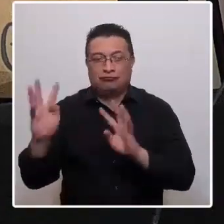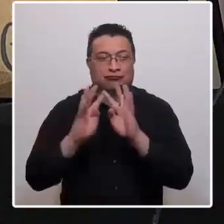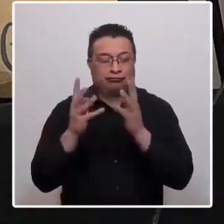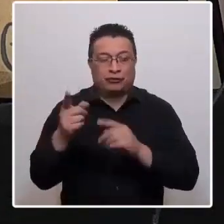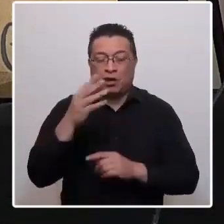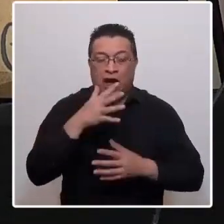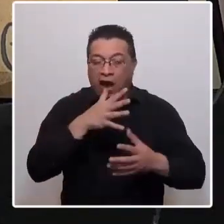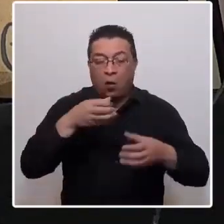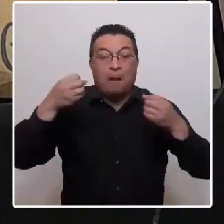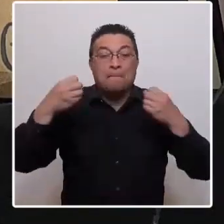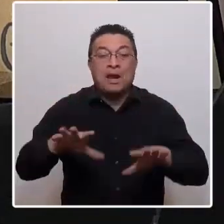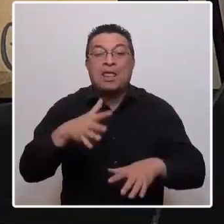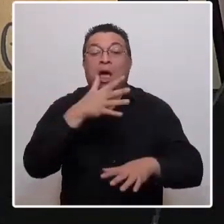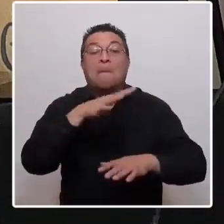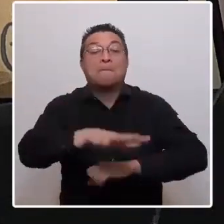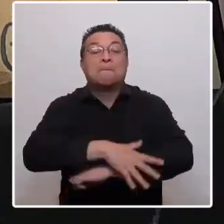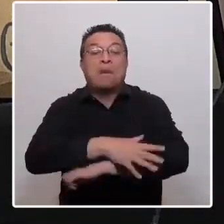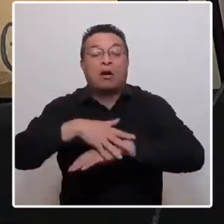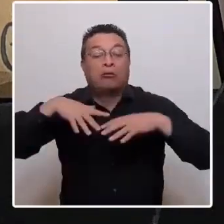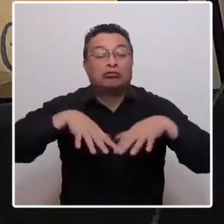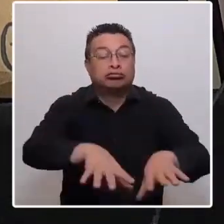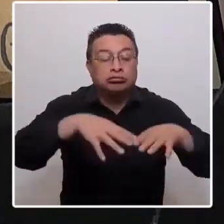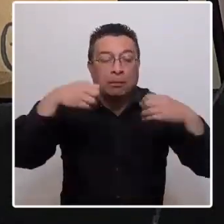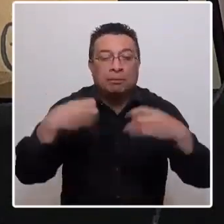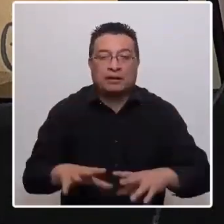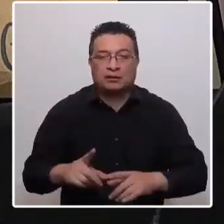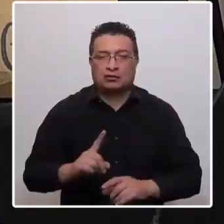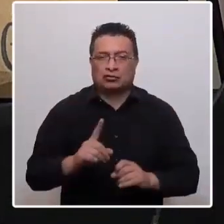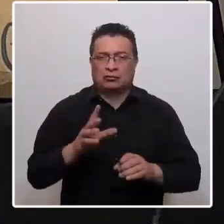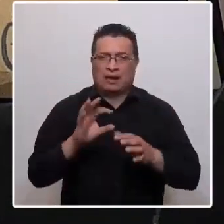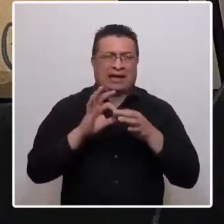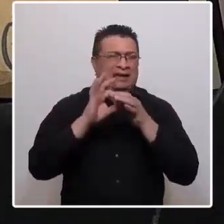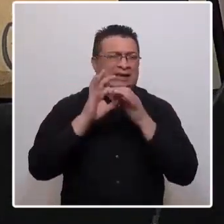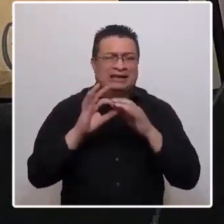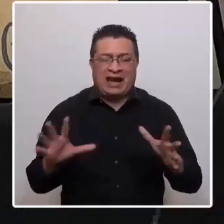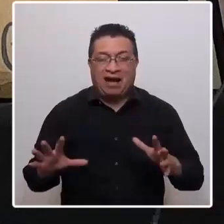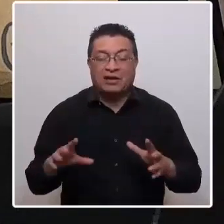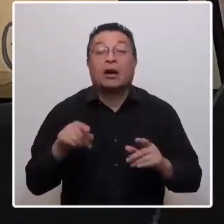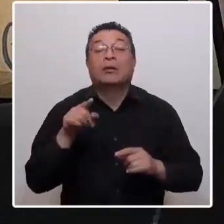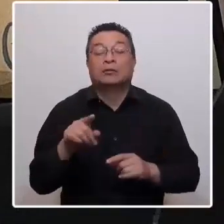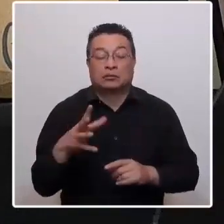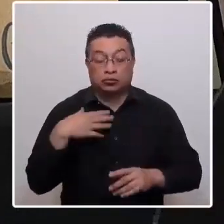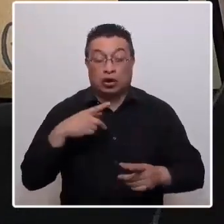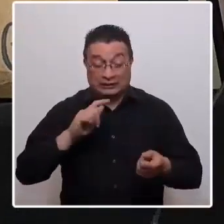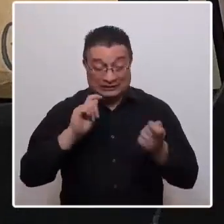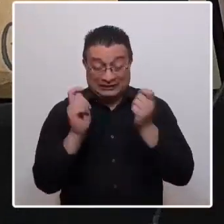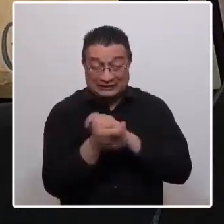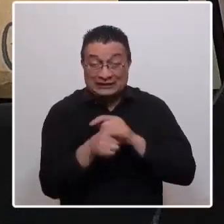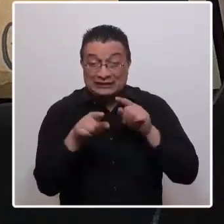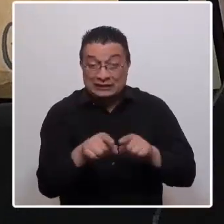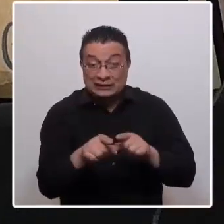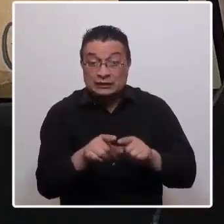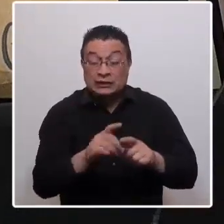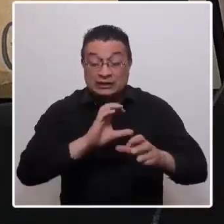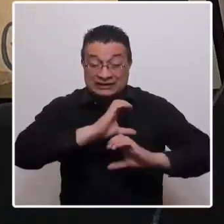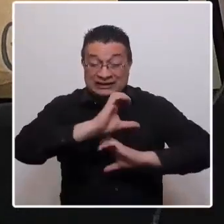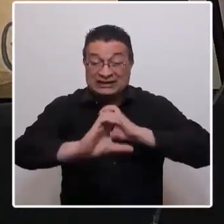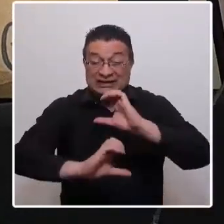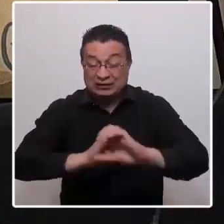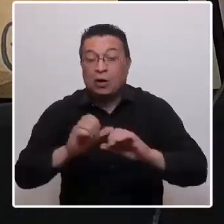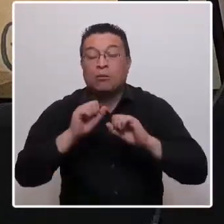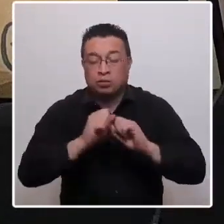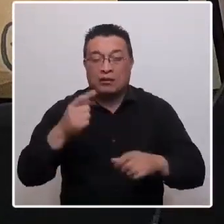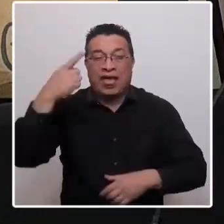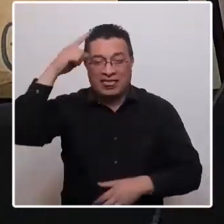puede perder en el mar, cosa que lo encuentro gravísimo, ya que si se altera este ciclo entraremos en un grave daño